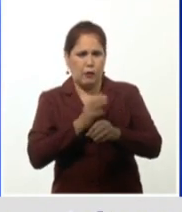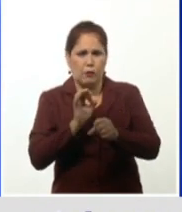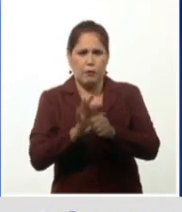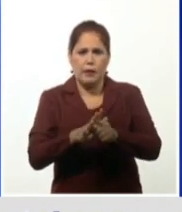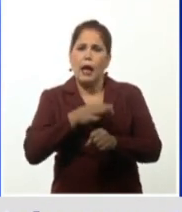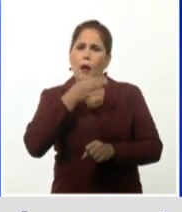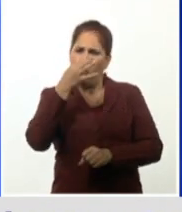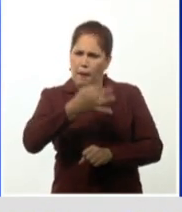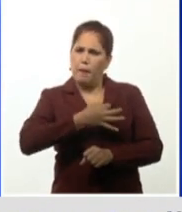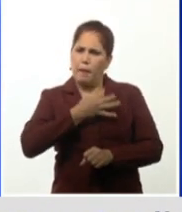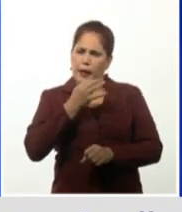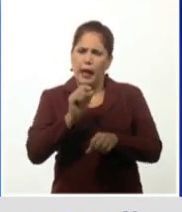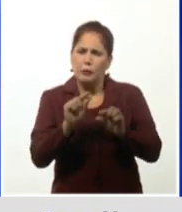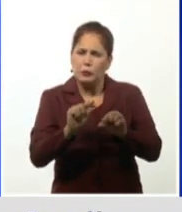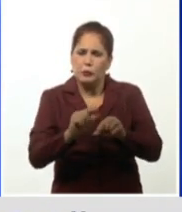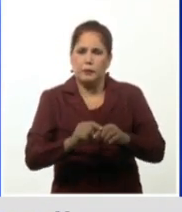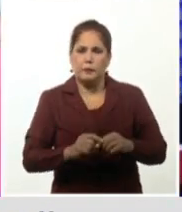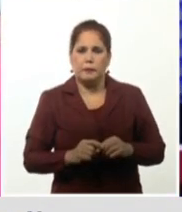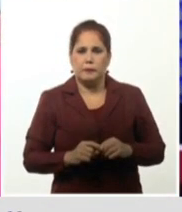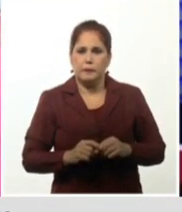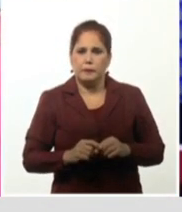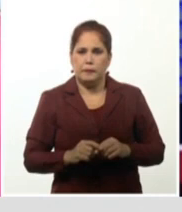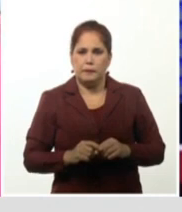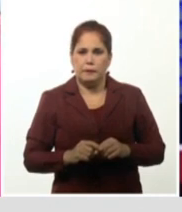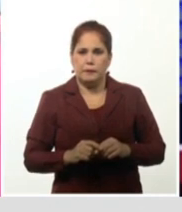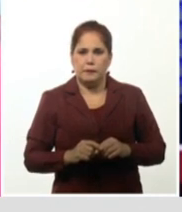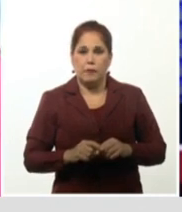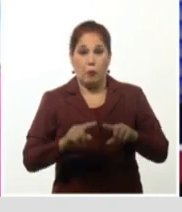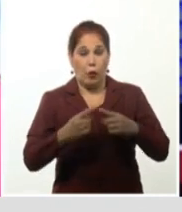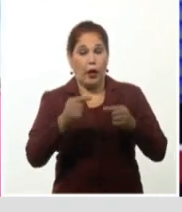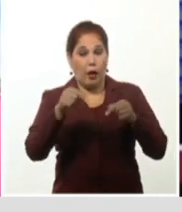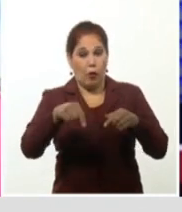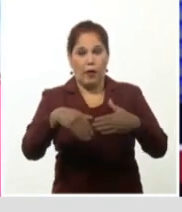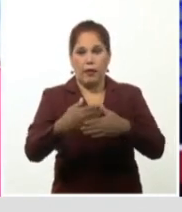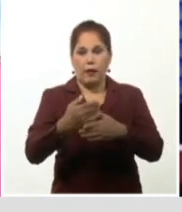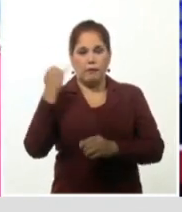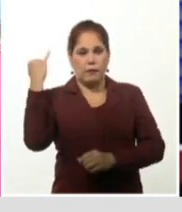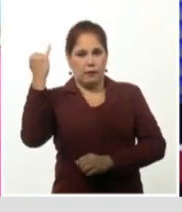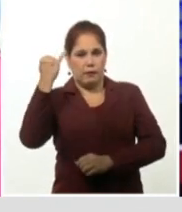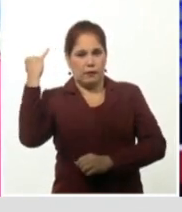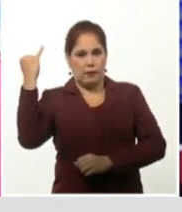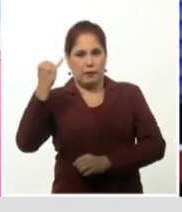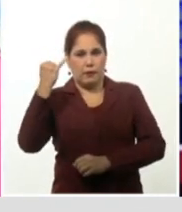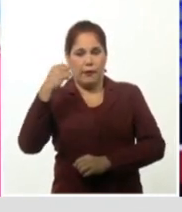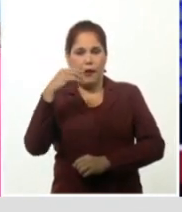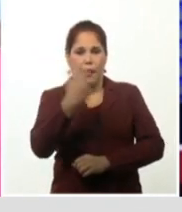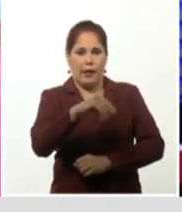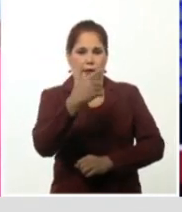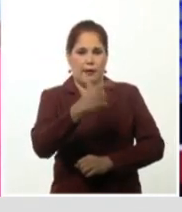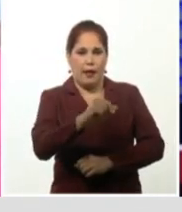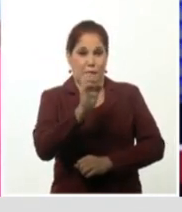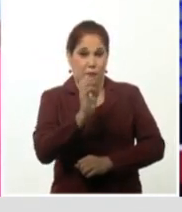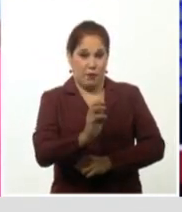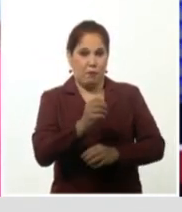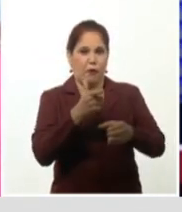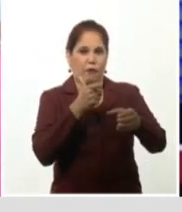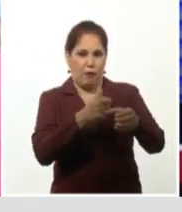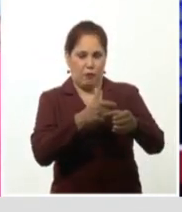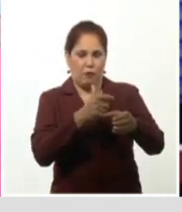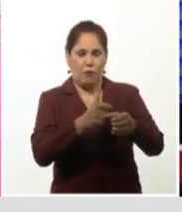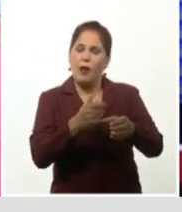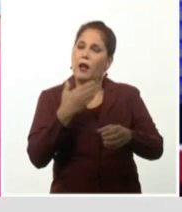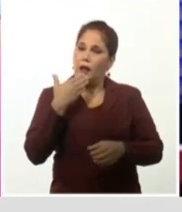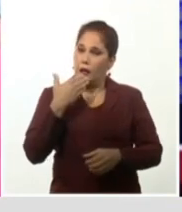tomarme unos segundos, porque hoy es el Día Internacional de los Ensayos Clínicos. Entonces, me complace